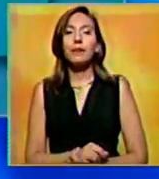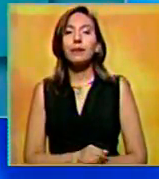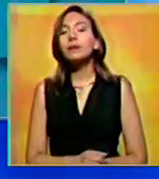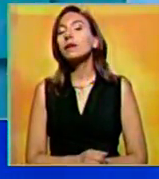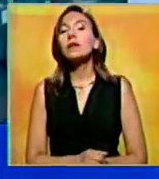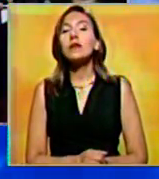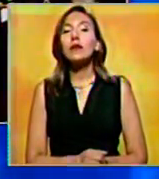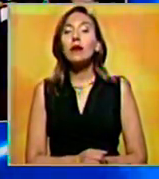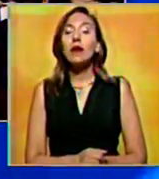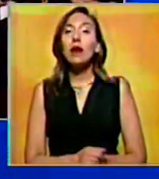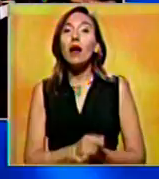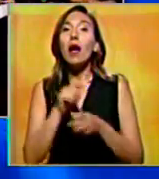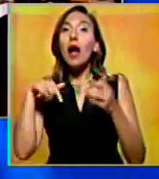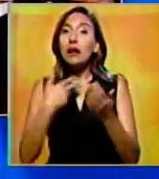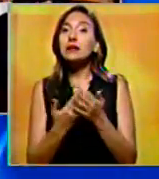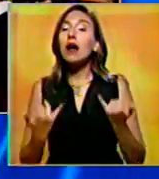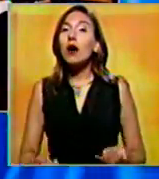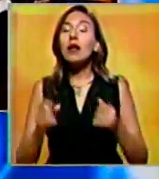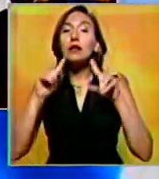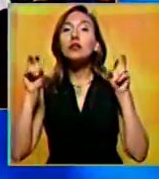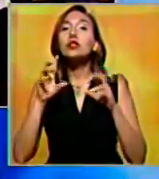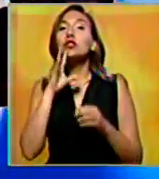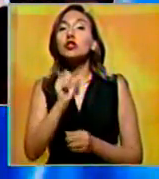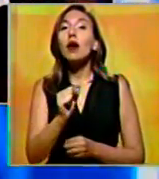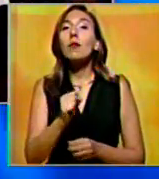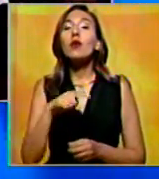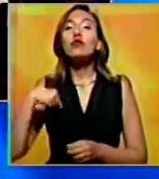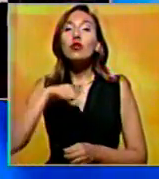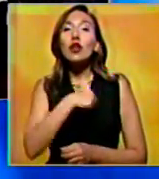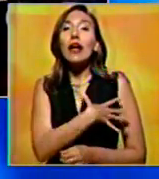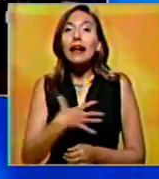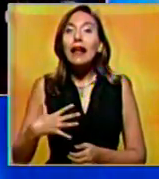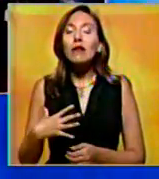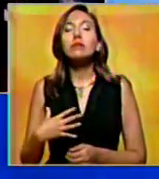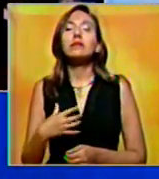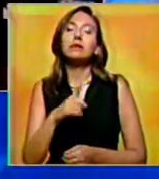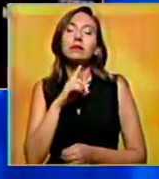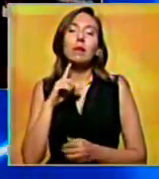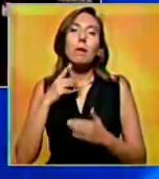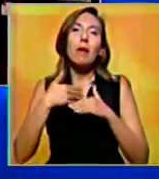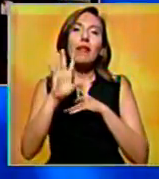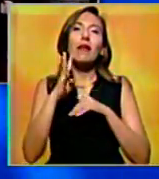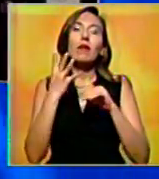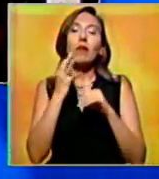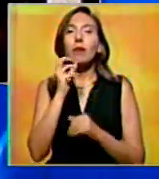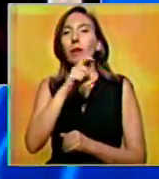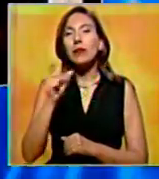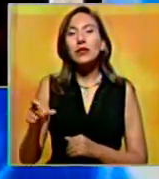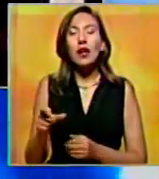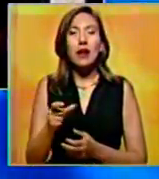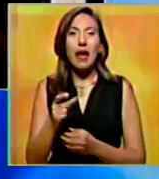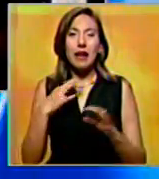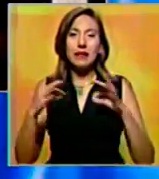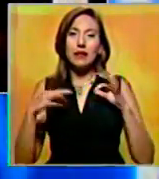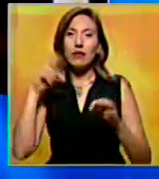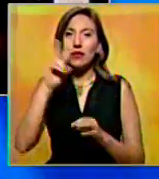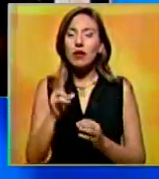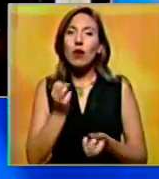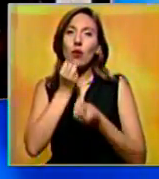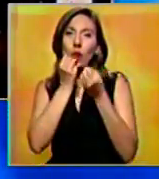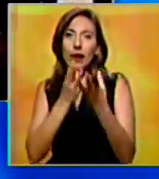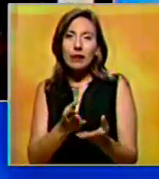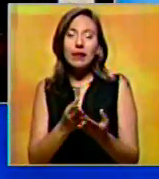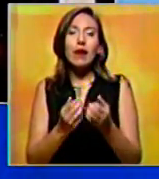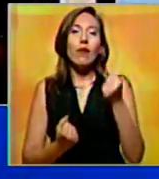en Somos lo que queremos han colaborado más de 90 reconocidos artistas venezolanos, quienes relatan casos de ciudadanos en los